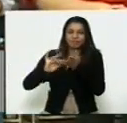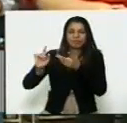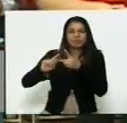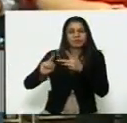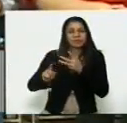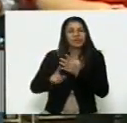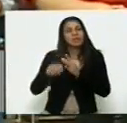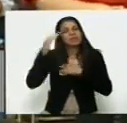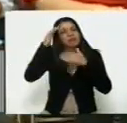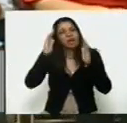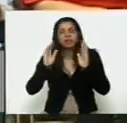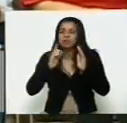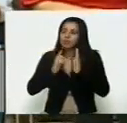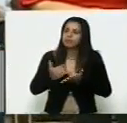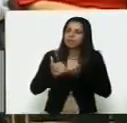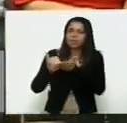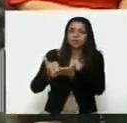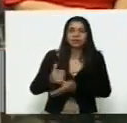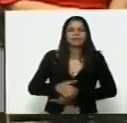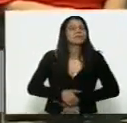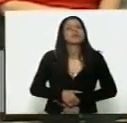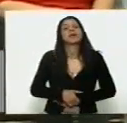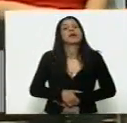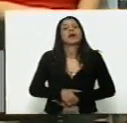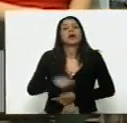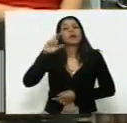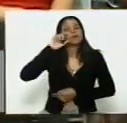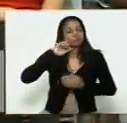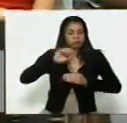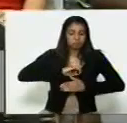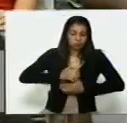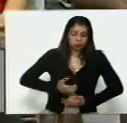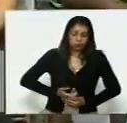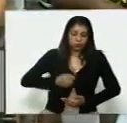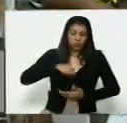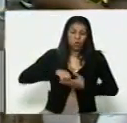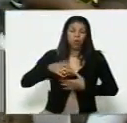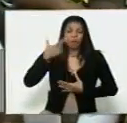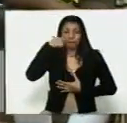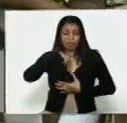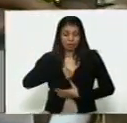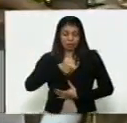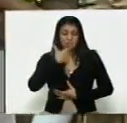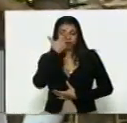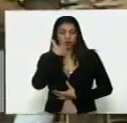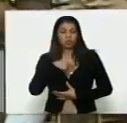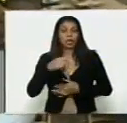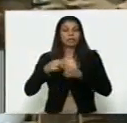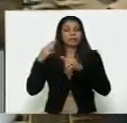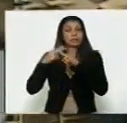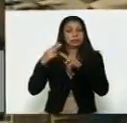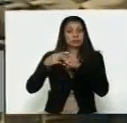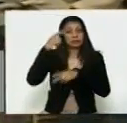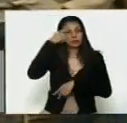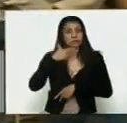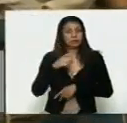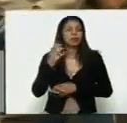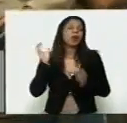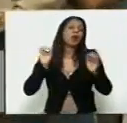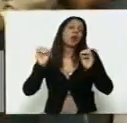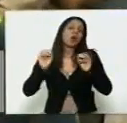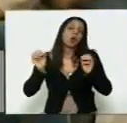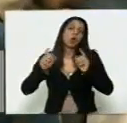adecuadas para asistirlo. Cuando la gestación es considerada de alto riesgo obstétrico o en su defecto ocurriesen eventos